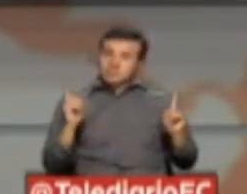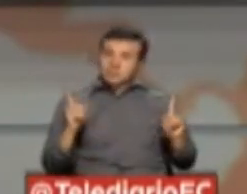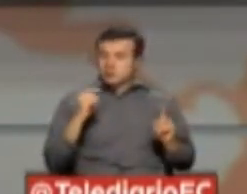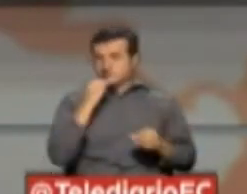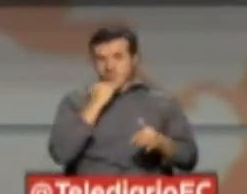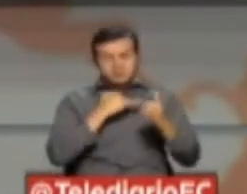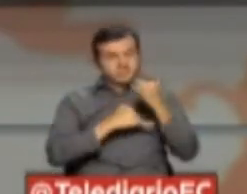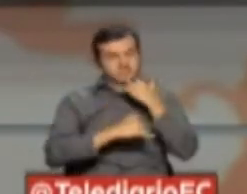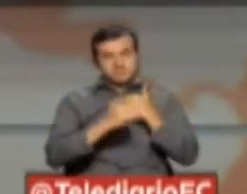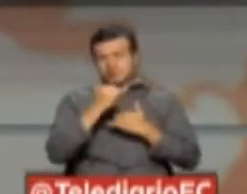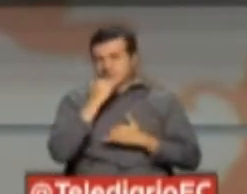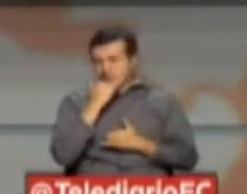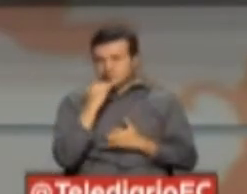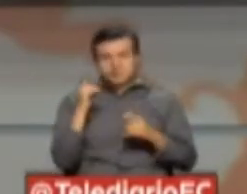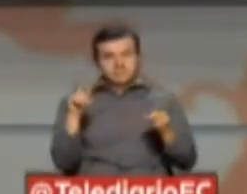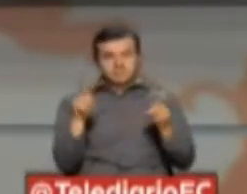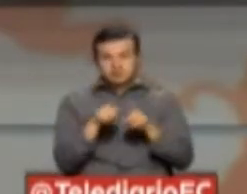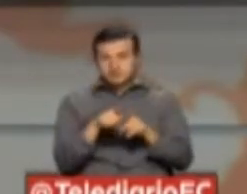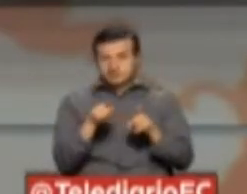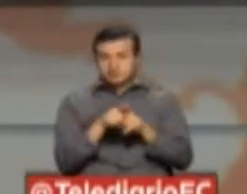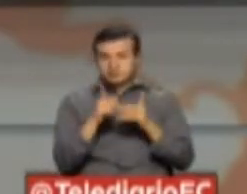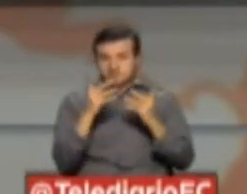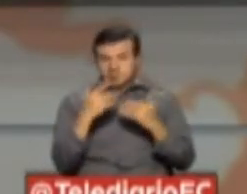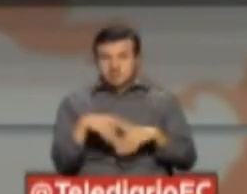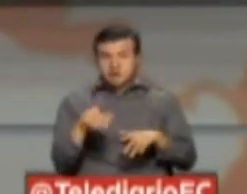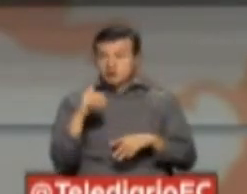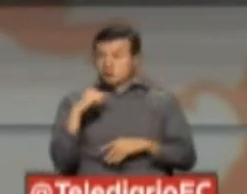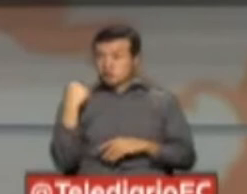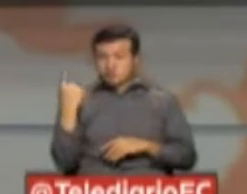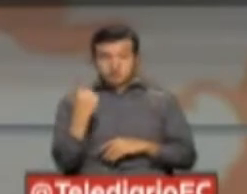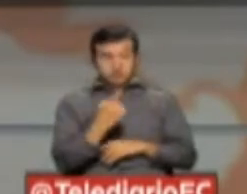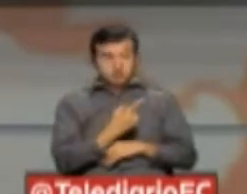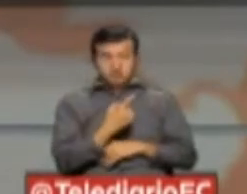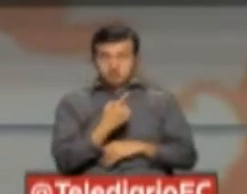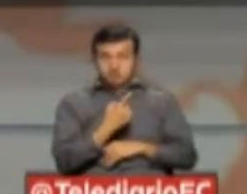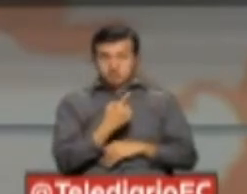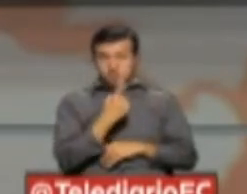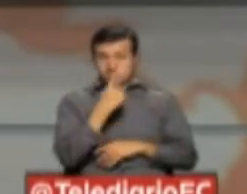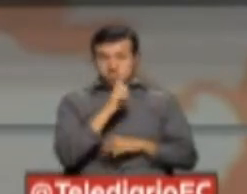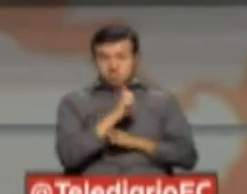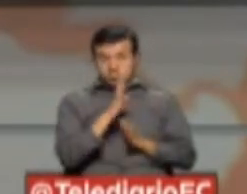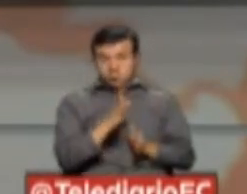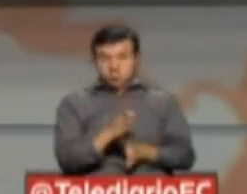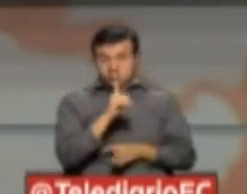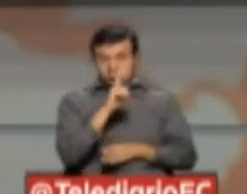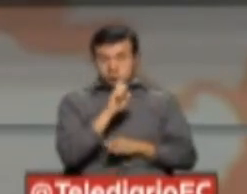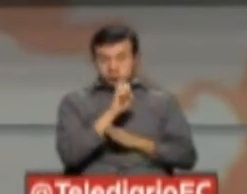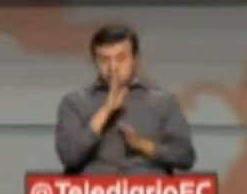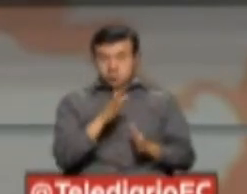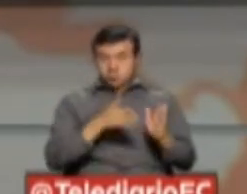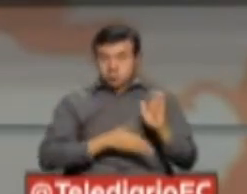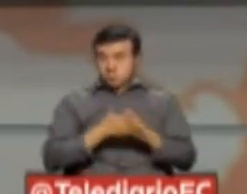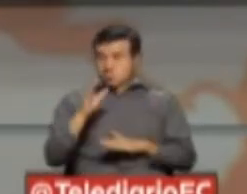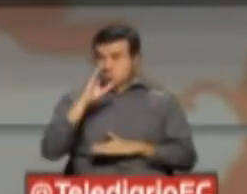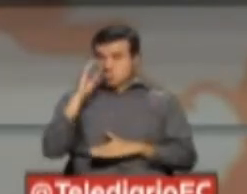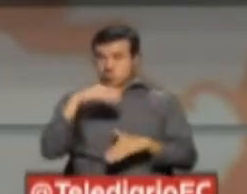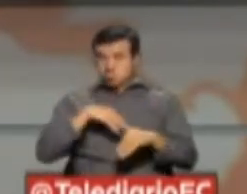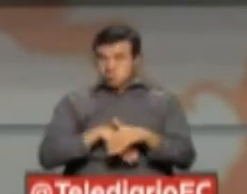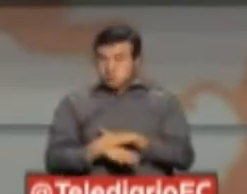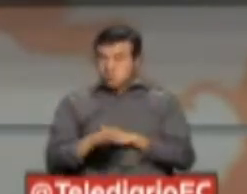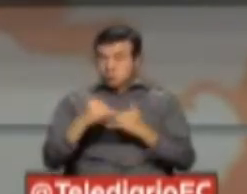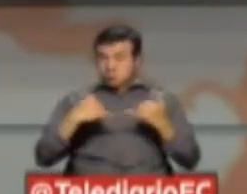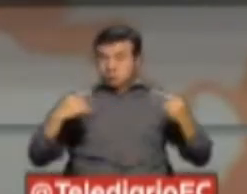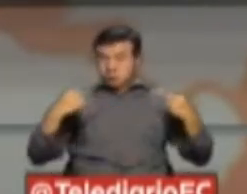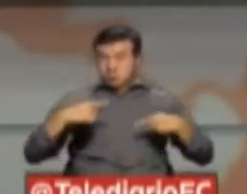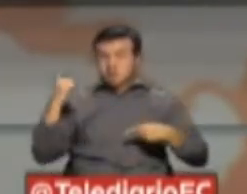inobservancia porque al igual que cuando al igual que cuando un ecuatoriano va hacia colombia para poder pasar la